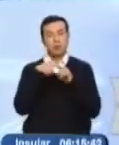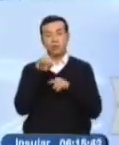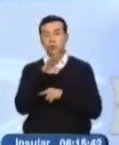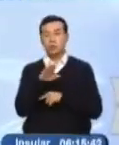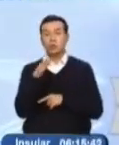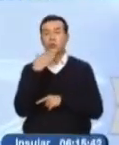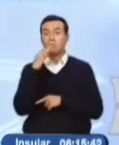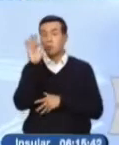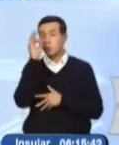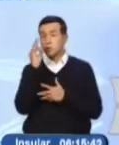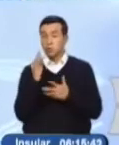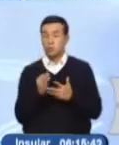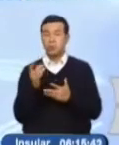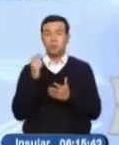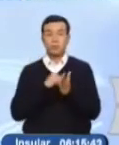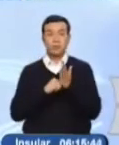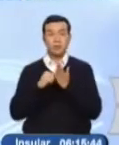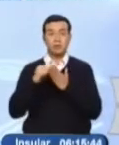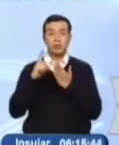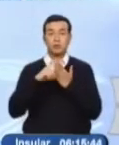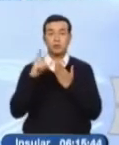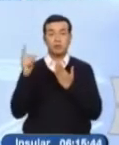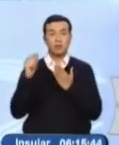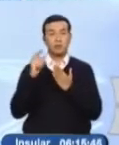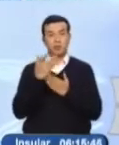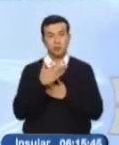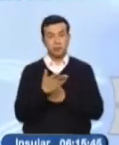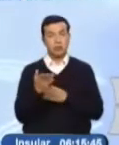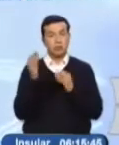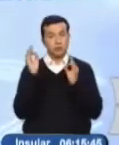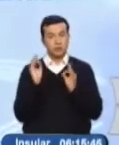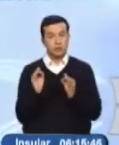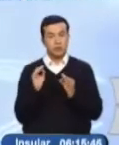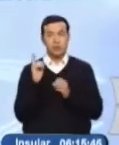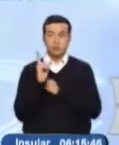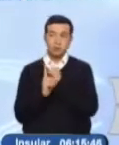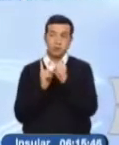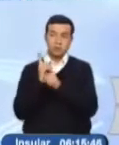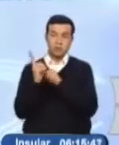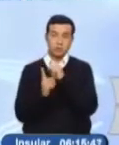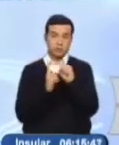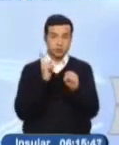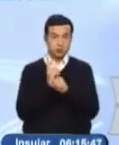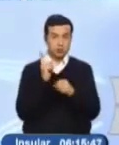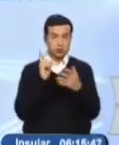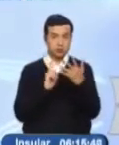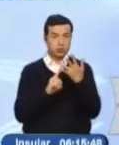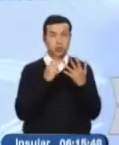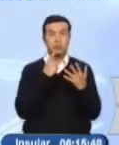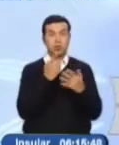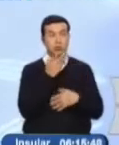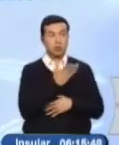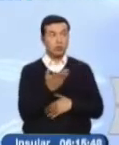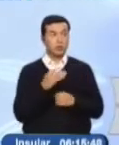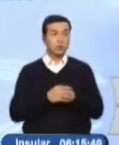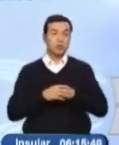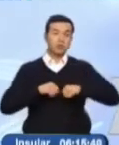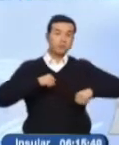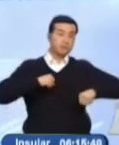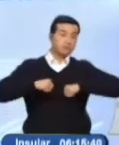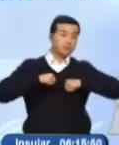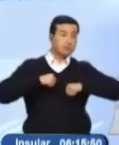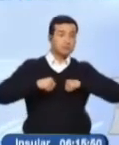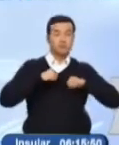la disponibilidad presupuestaria que el ministerio de finanzas asigne anualmente y por otra parte lo que usted menciona en la optimización